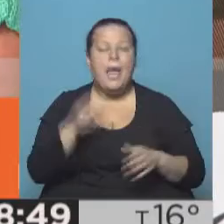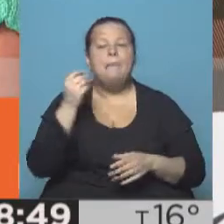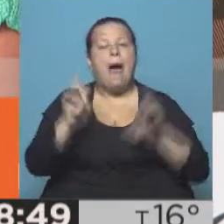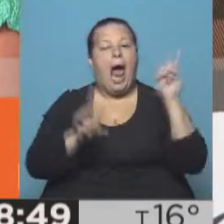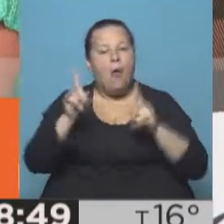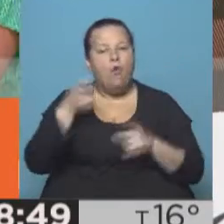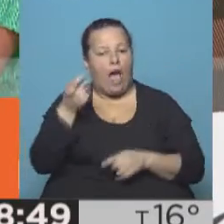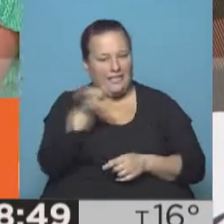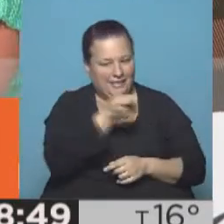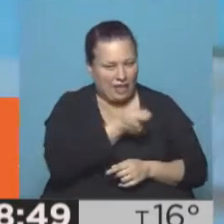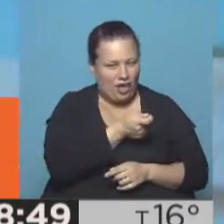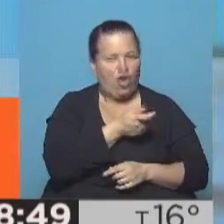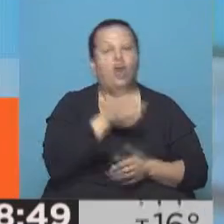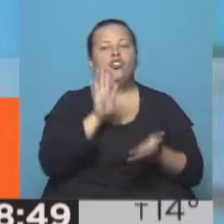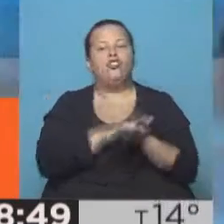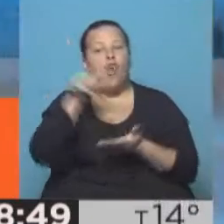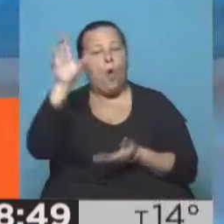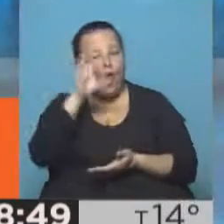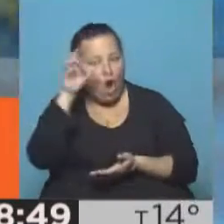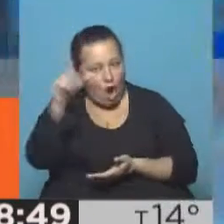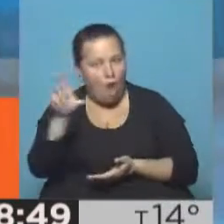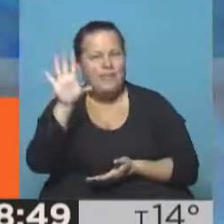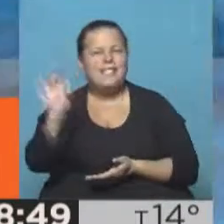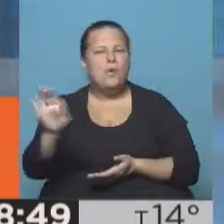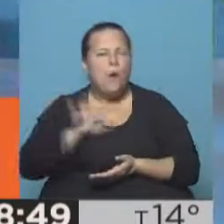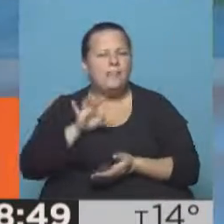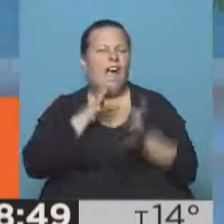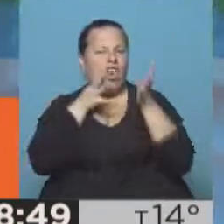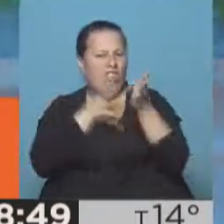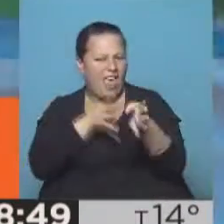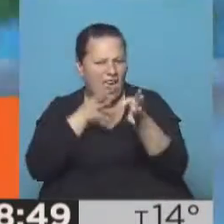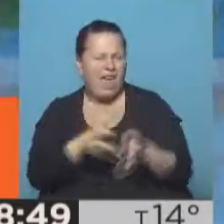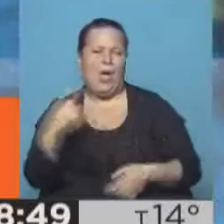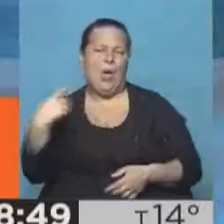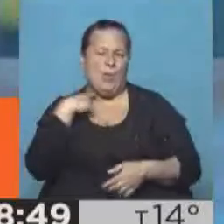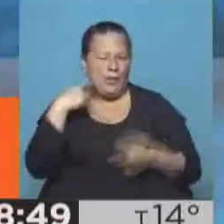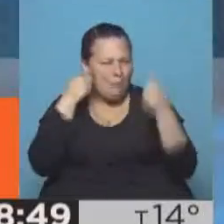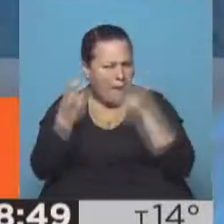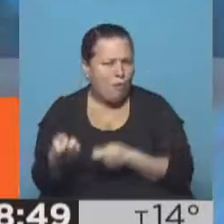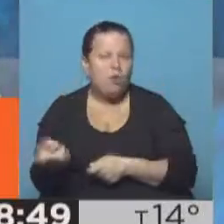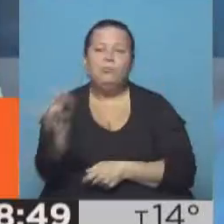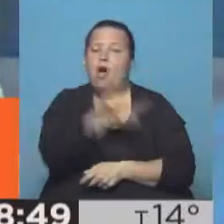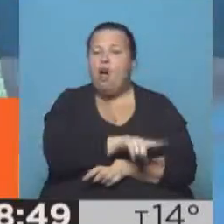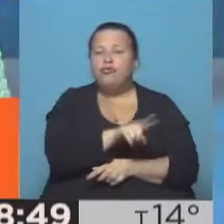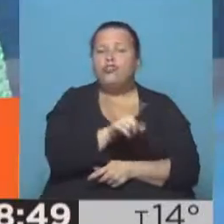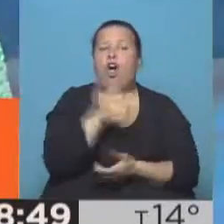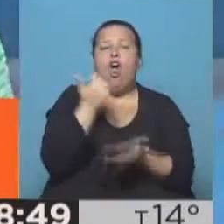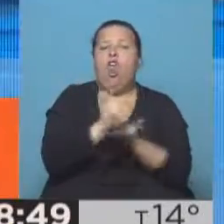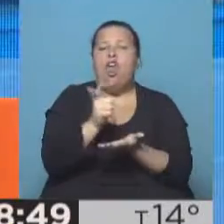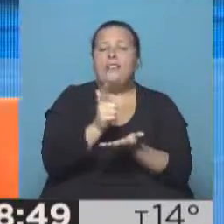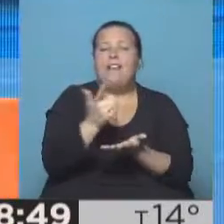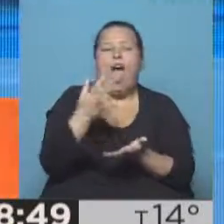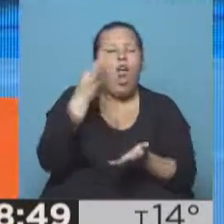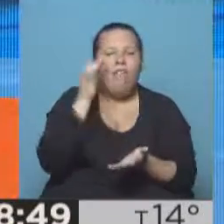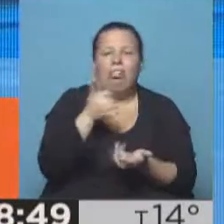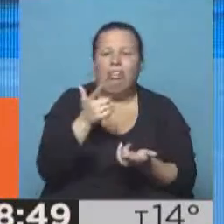aquellos genocidas. En el caso de Colombia, esos 50 años de guerrilla, las víctimas acompañaron, pero aquellos que no estuvieron